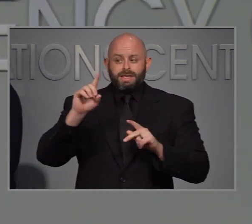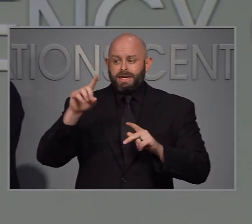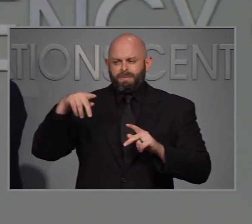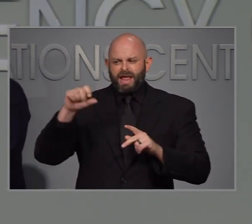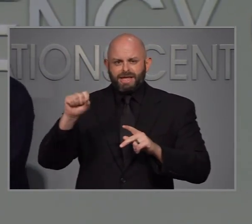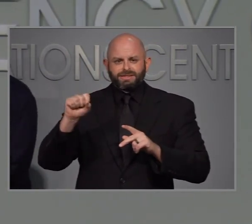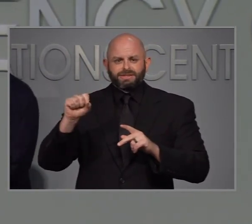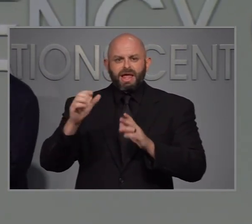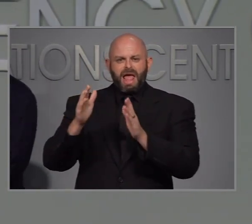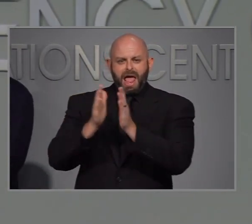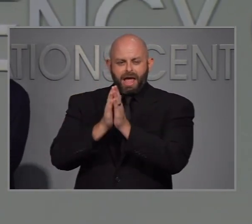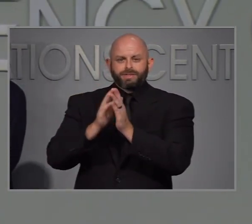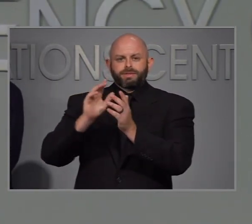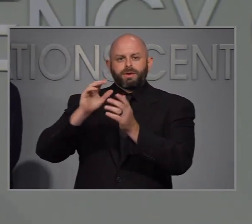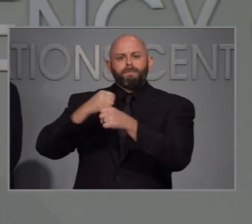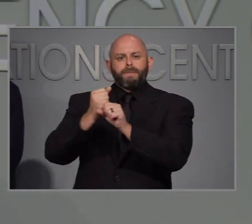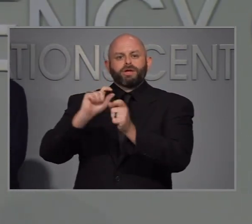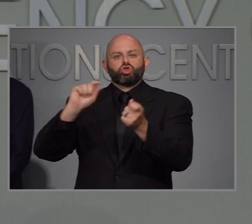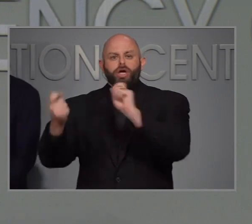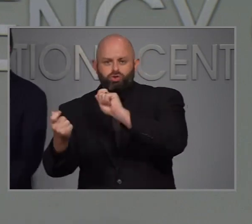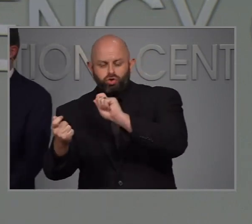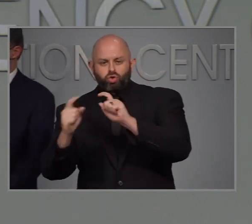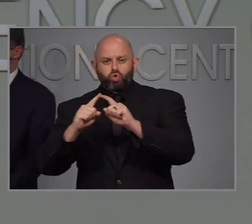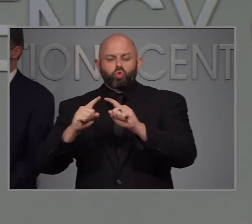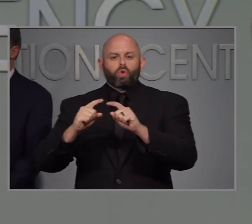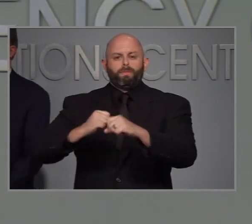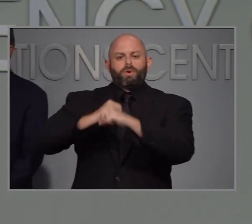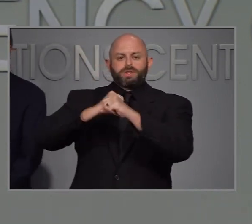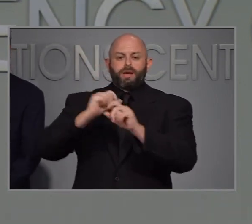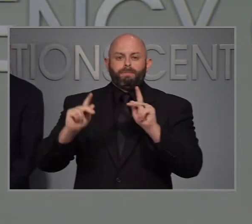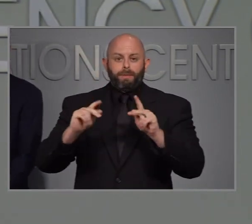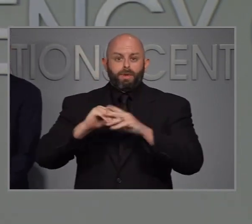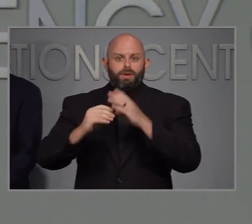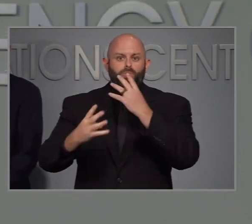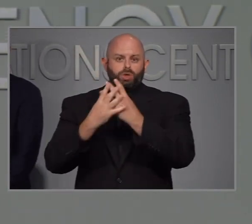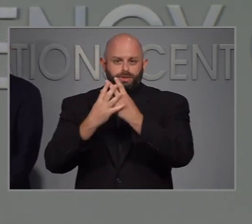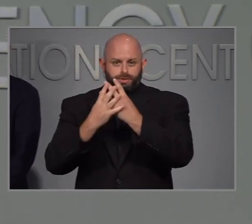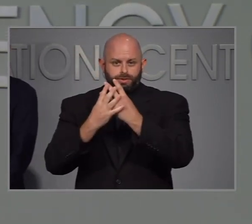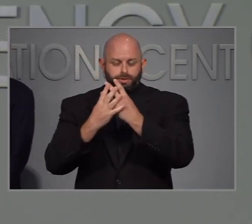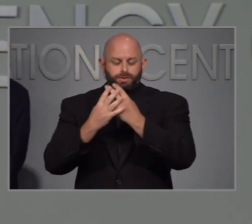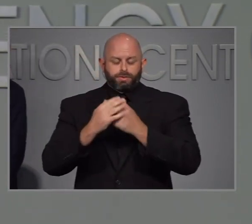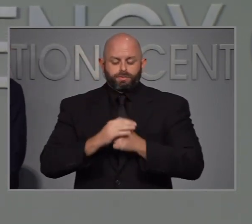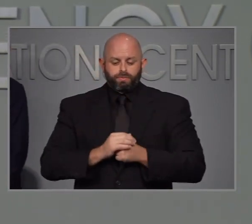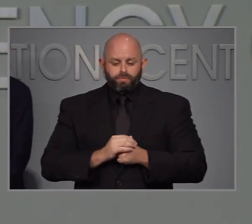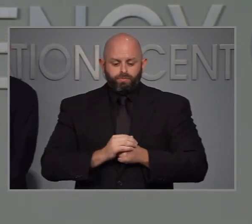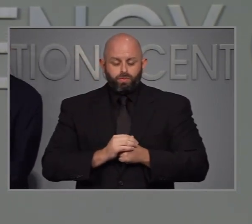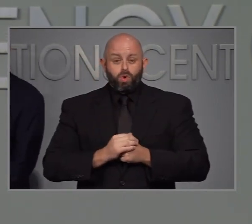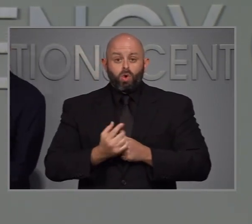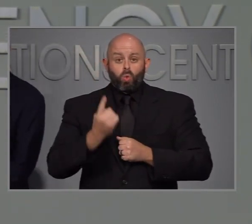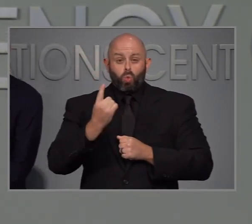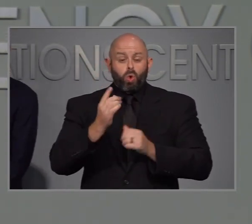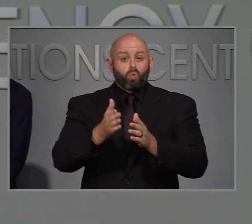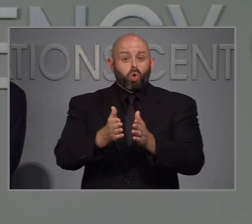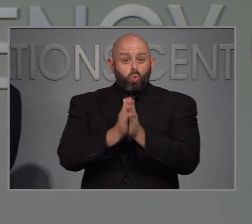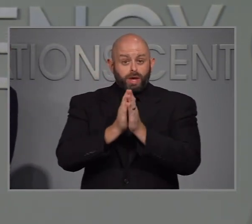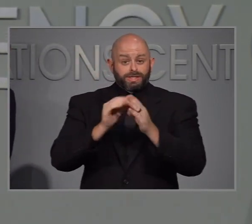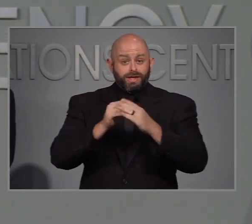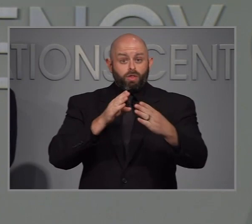que protejan a los reos en las cárceles. Yo sé que en la demanda